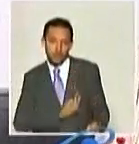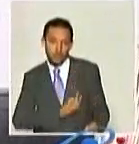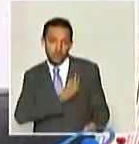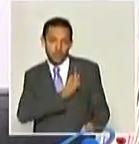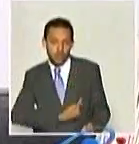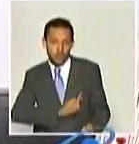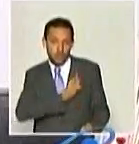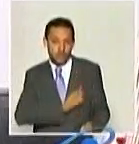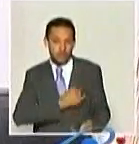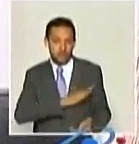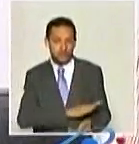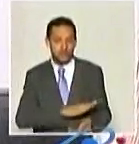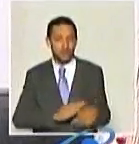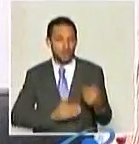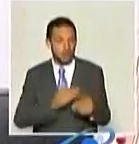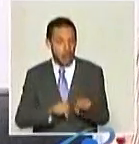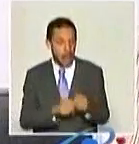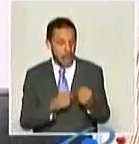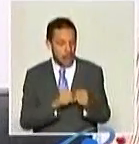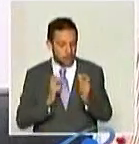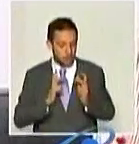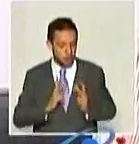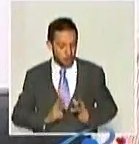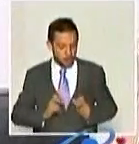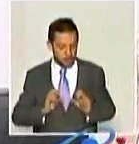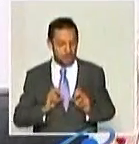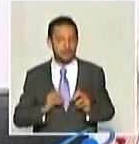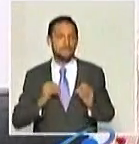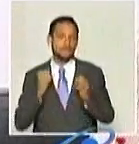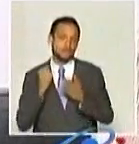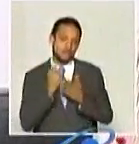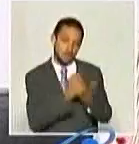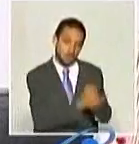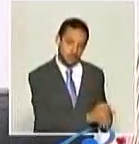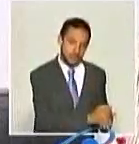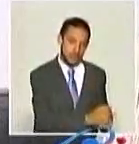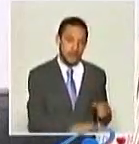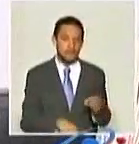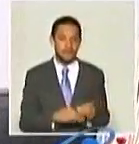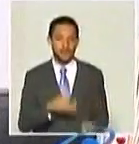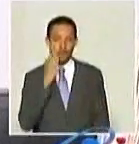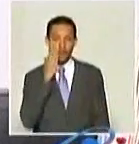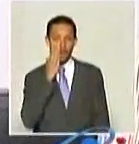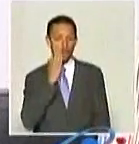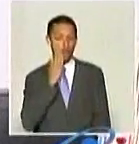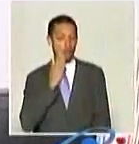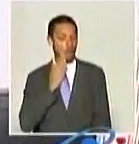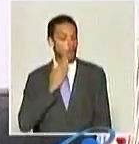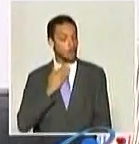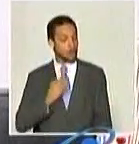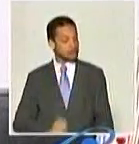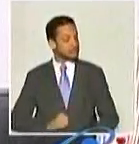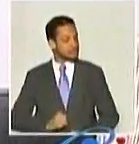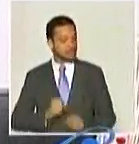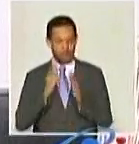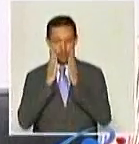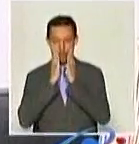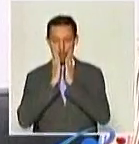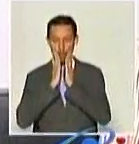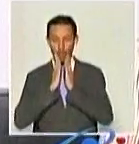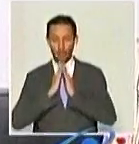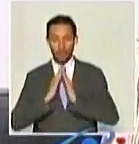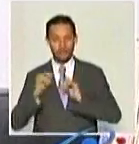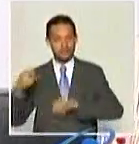enfermedades degenerativas y en procesos de rejuvenecimiento o de por lo menos antienvejecimiento. El